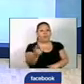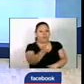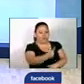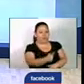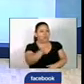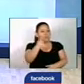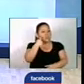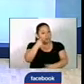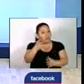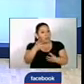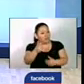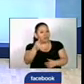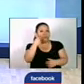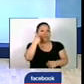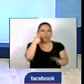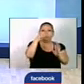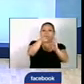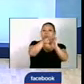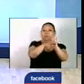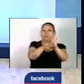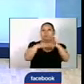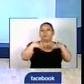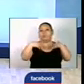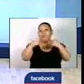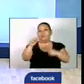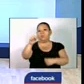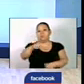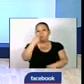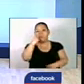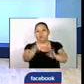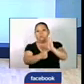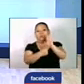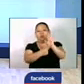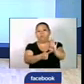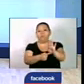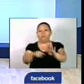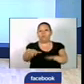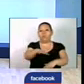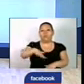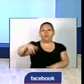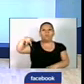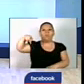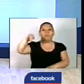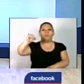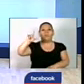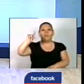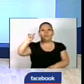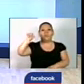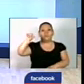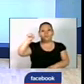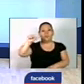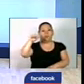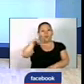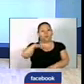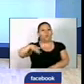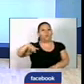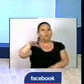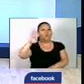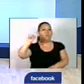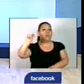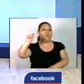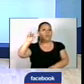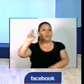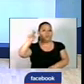esperemos que con todas las medidas de bioseguridad a continuación les vamos a presentar el balneario Las Piletas de Montefresco en Concepción Batres